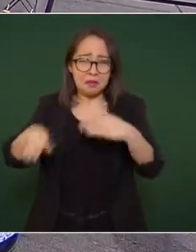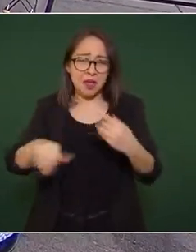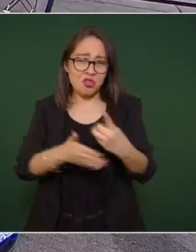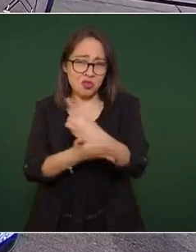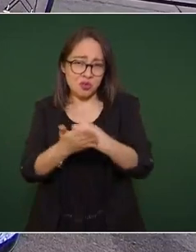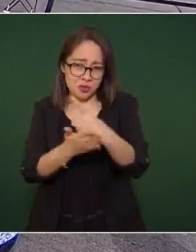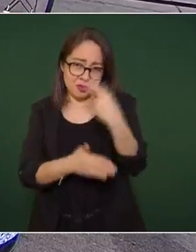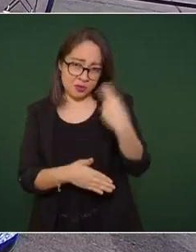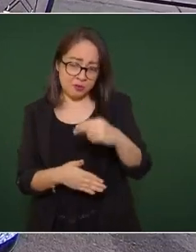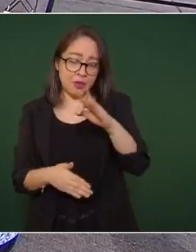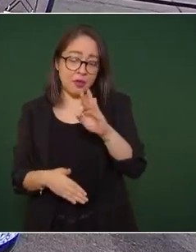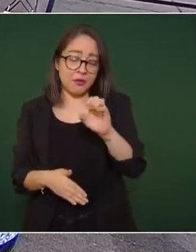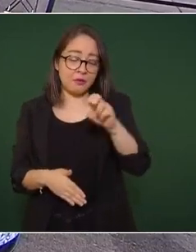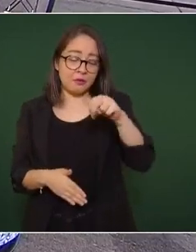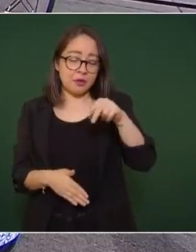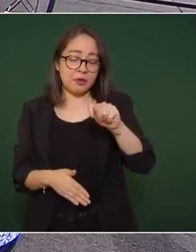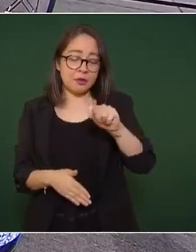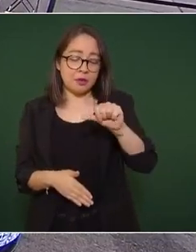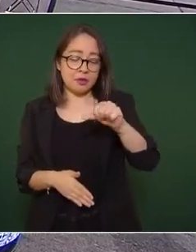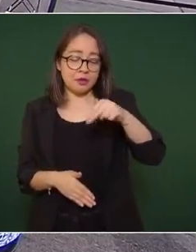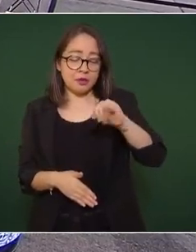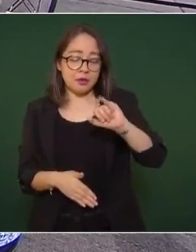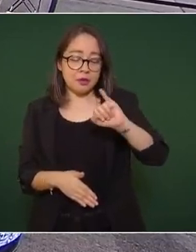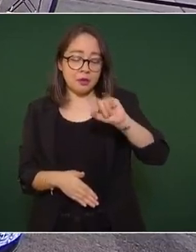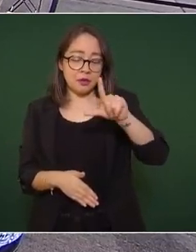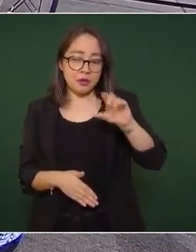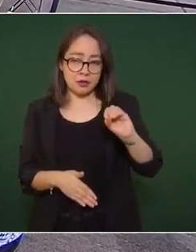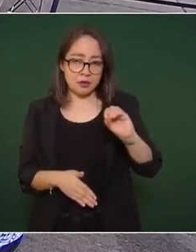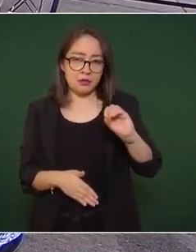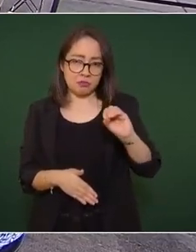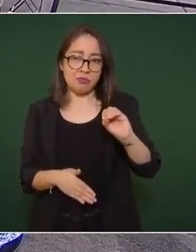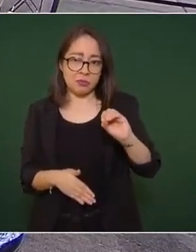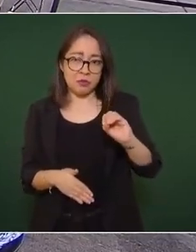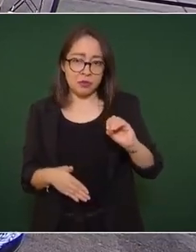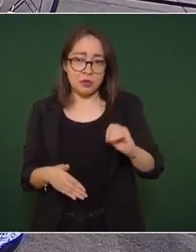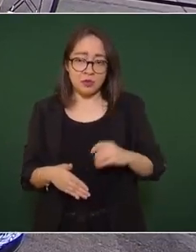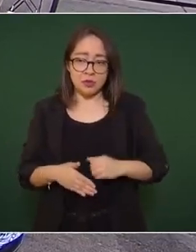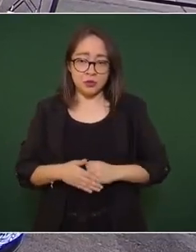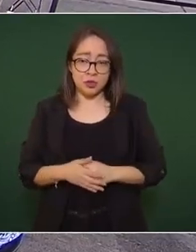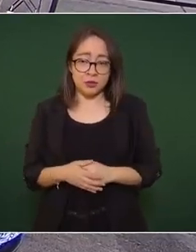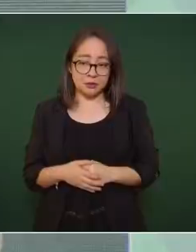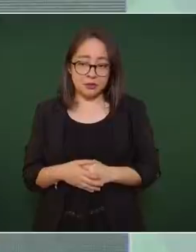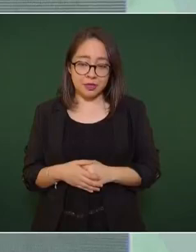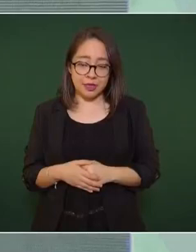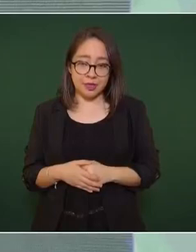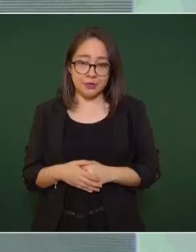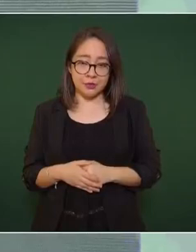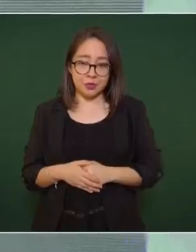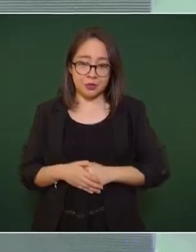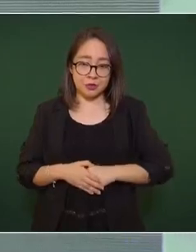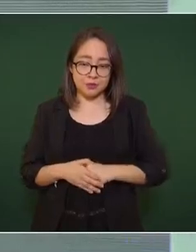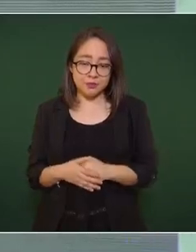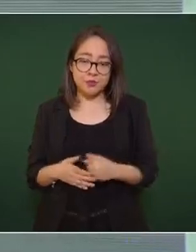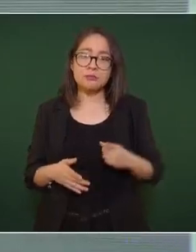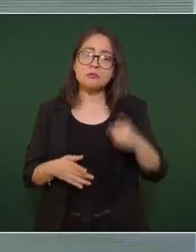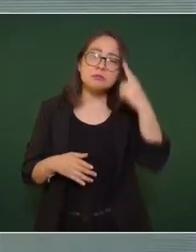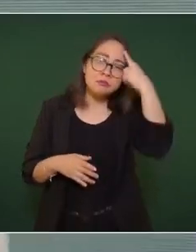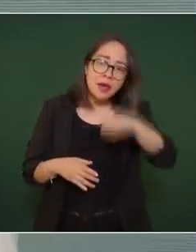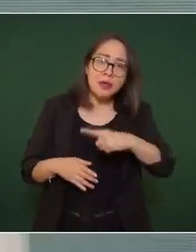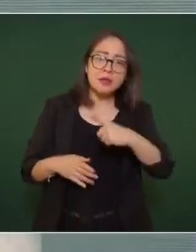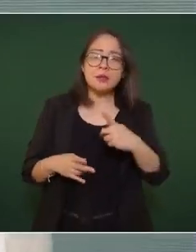estamos obligados. Hasta le escribí una carta al presidente de China para decirle que, independientemente de nuestras diferencias